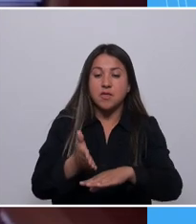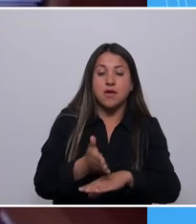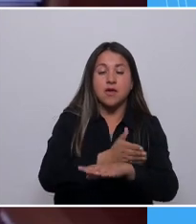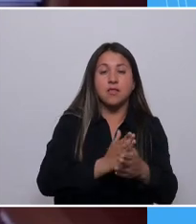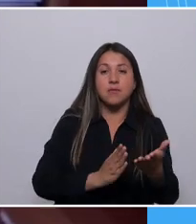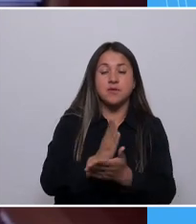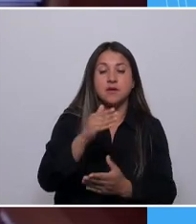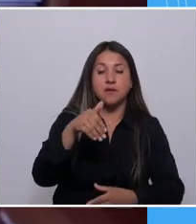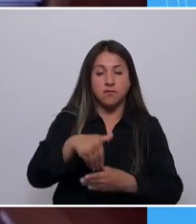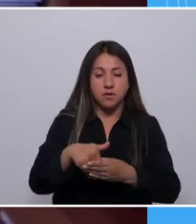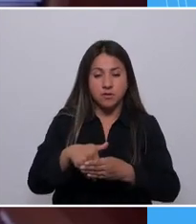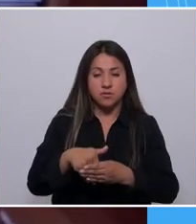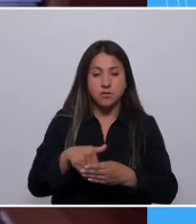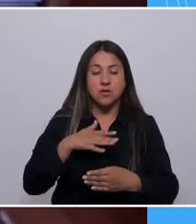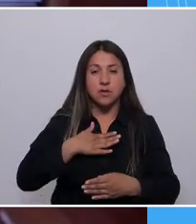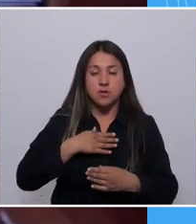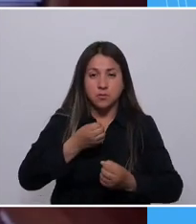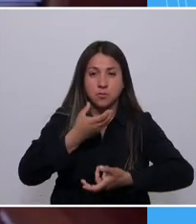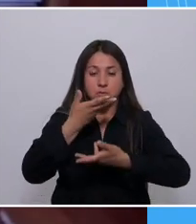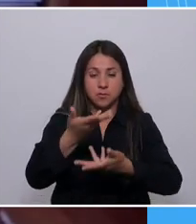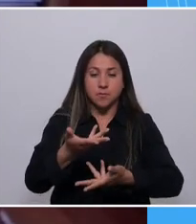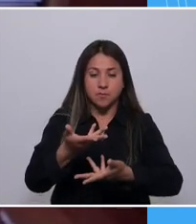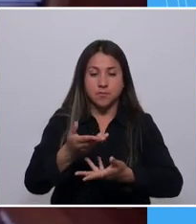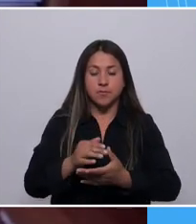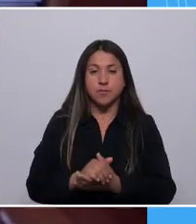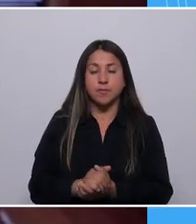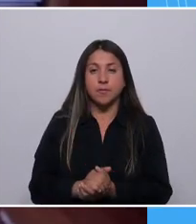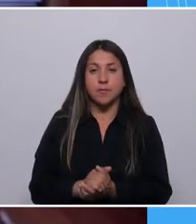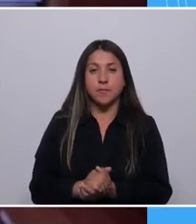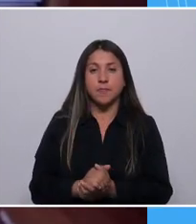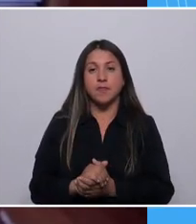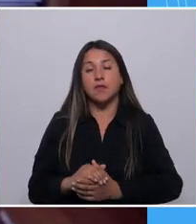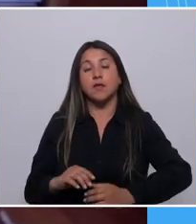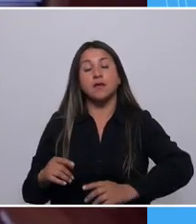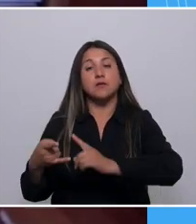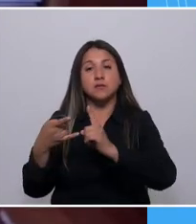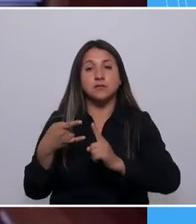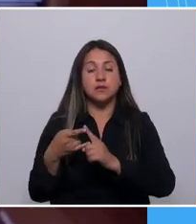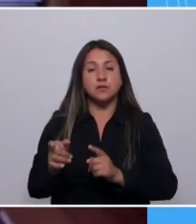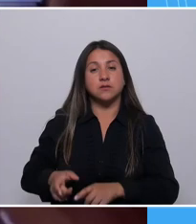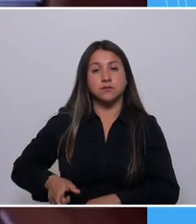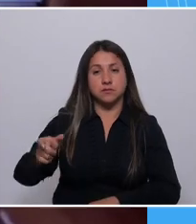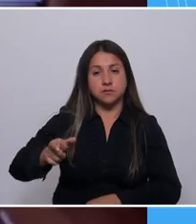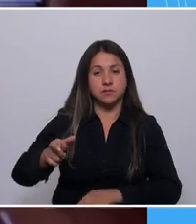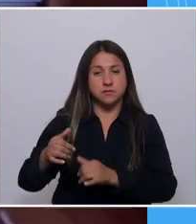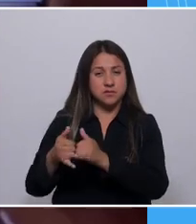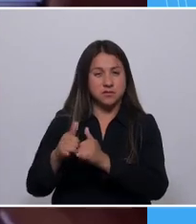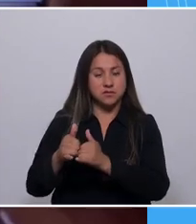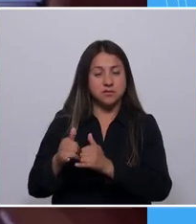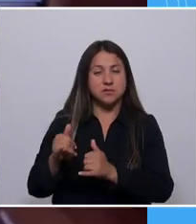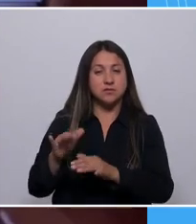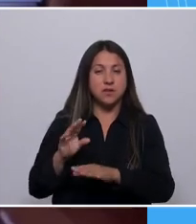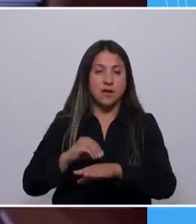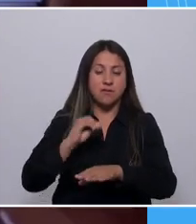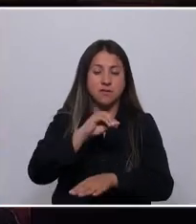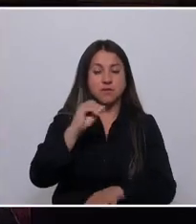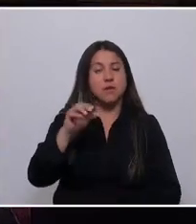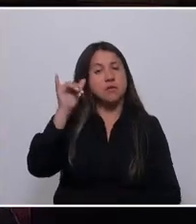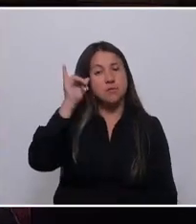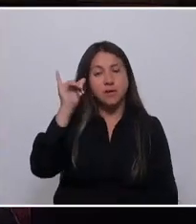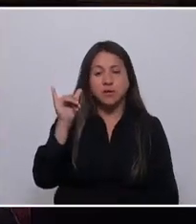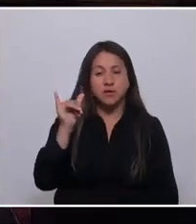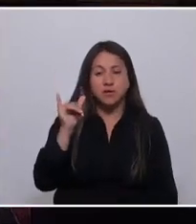votación por Outlook y también por el chat de este sistema. Ah, perdón,